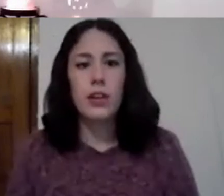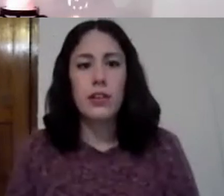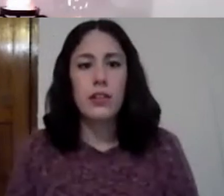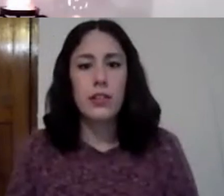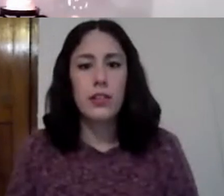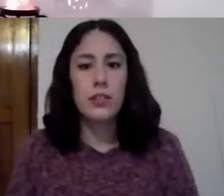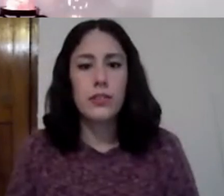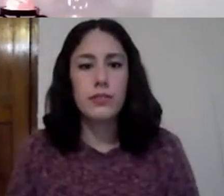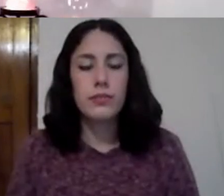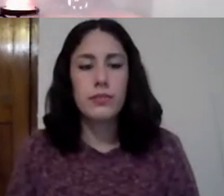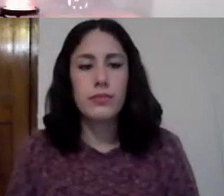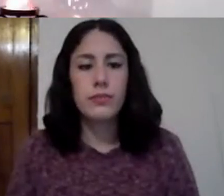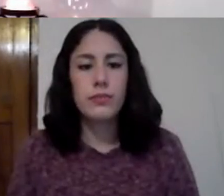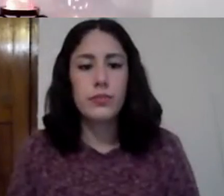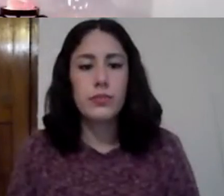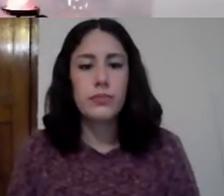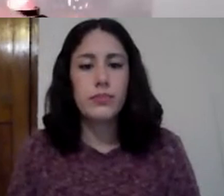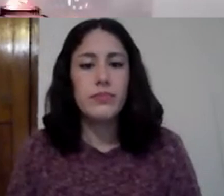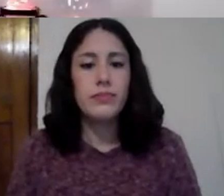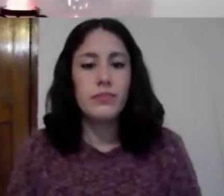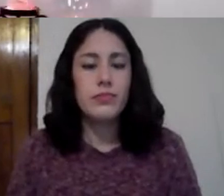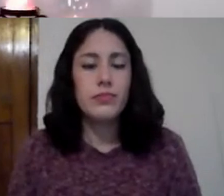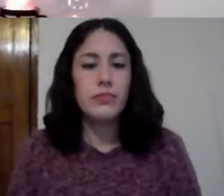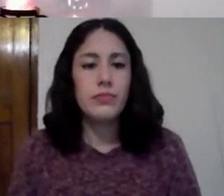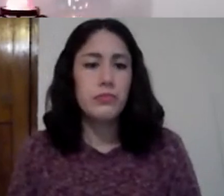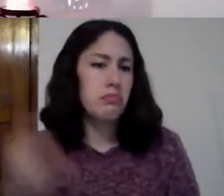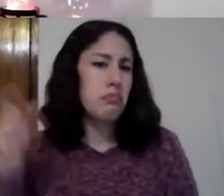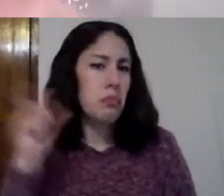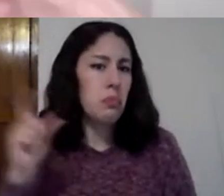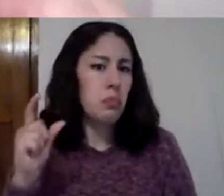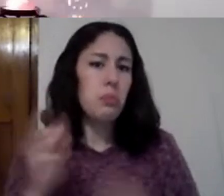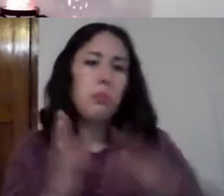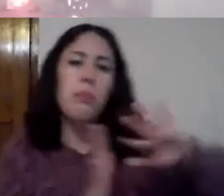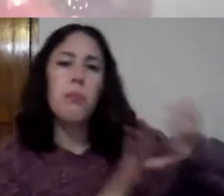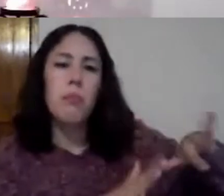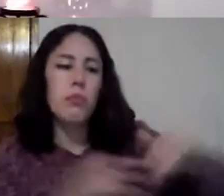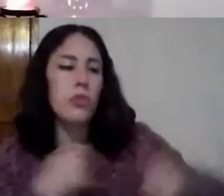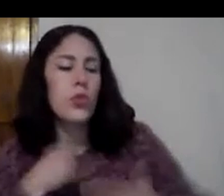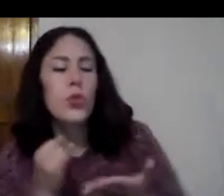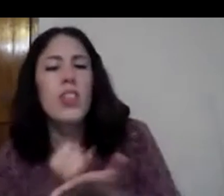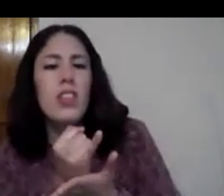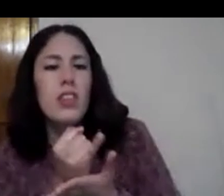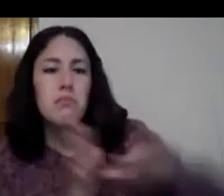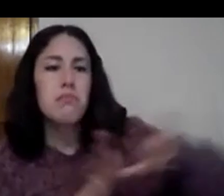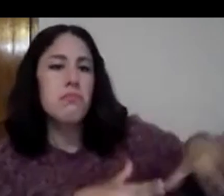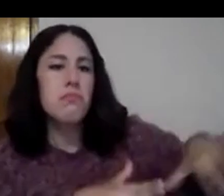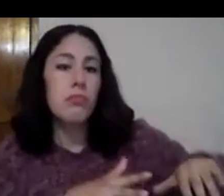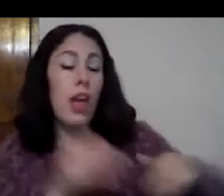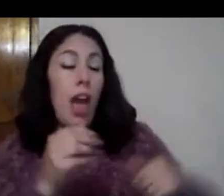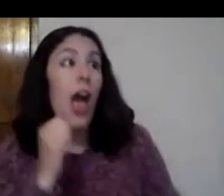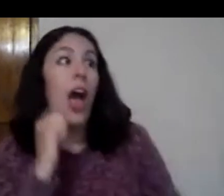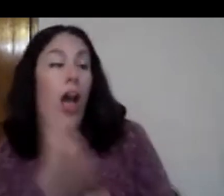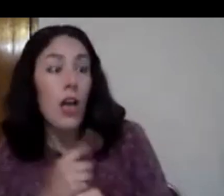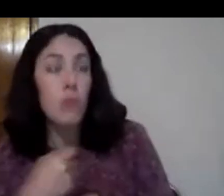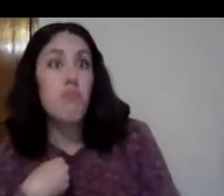que hay algo en mí que puedo tener esta capacidad de decidir y entonces